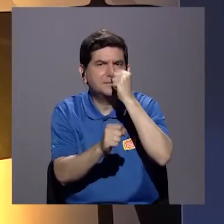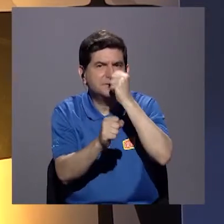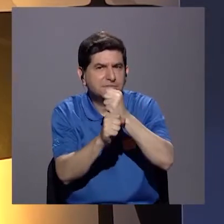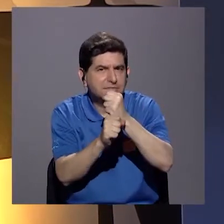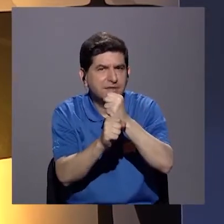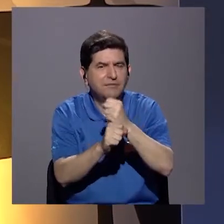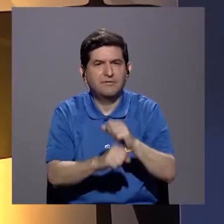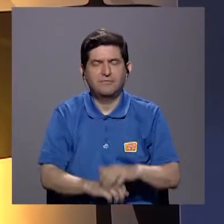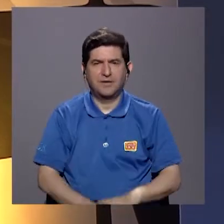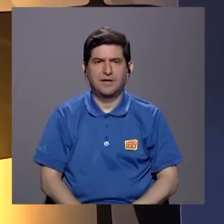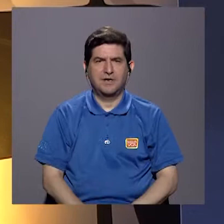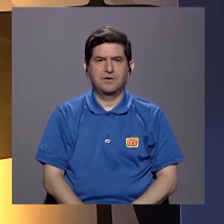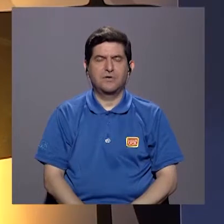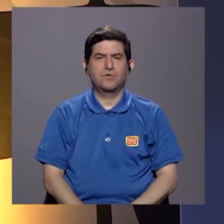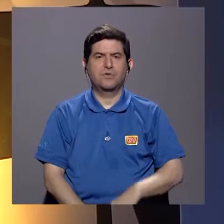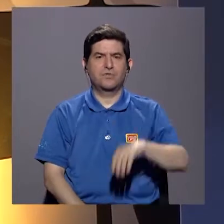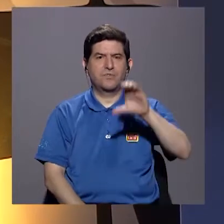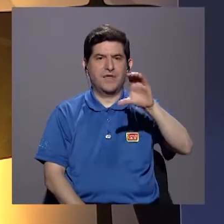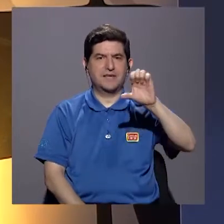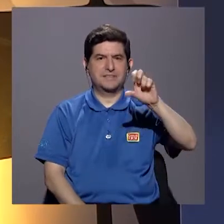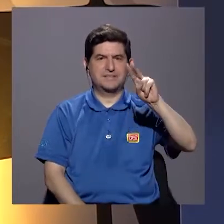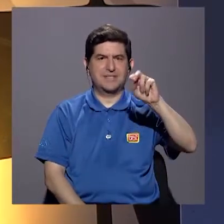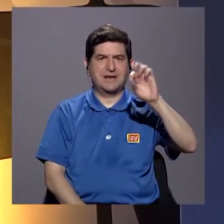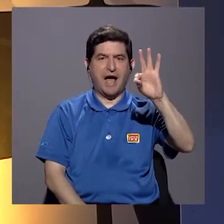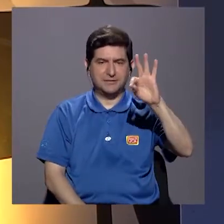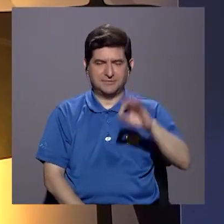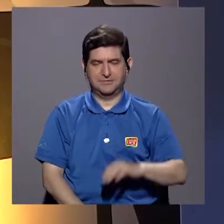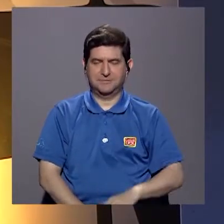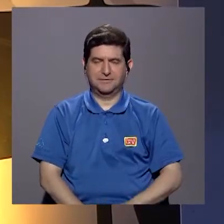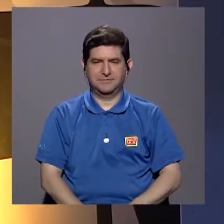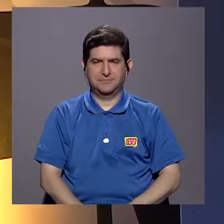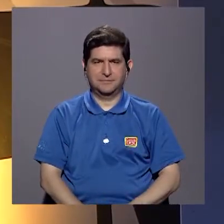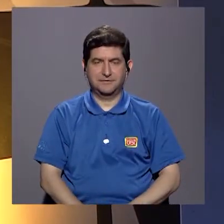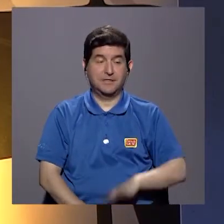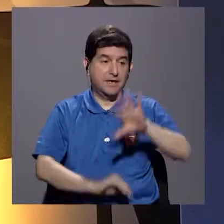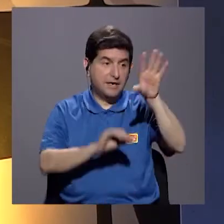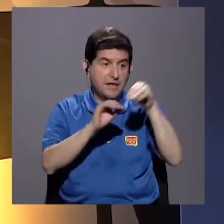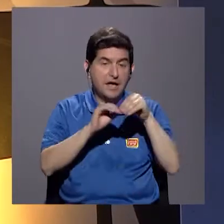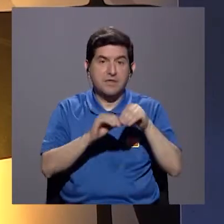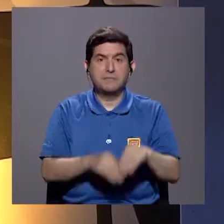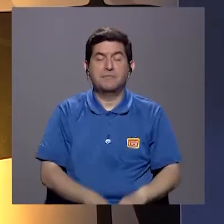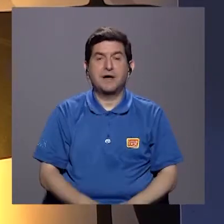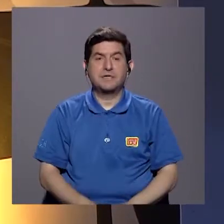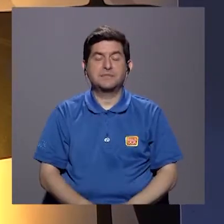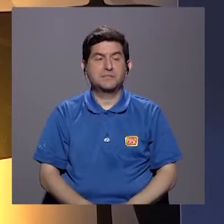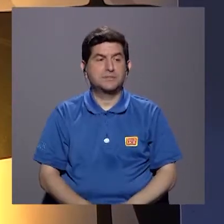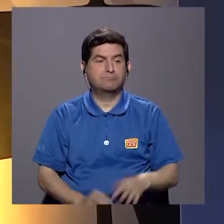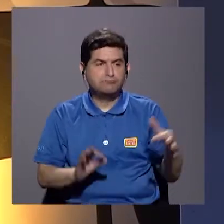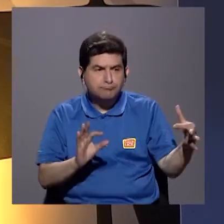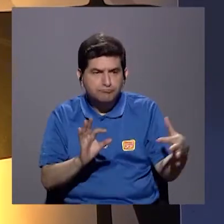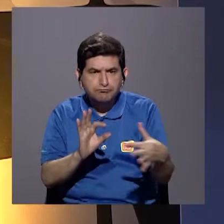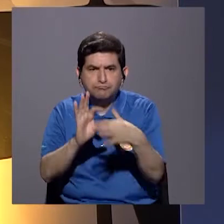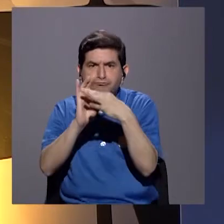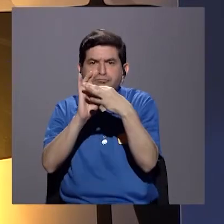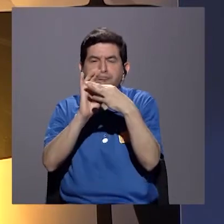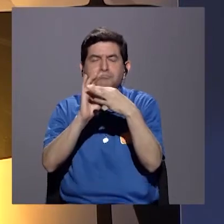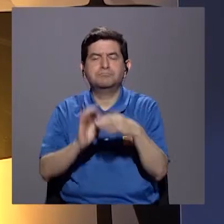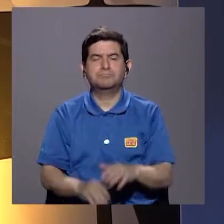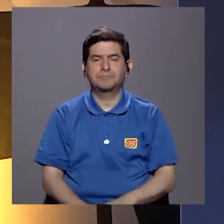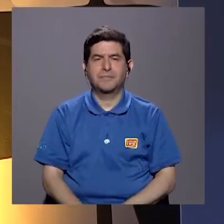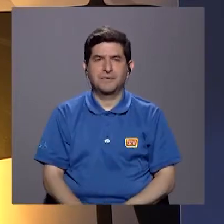la operación del SENAT, que además absorbe o